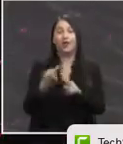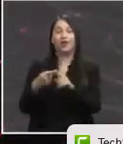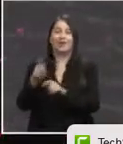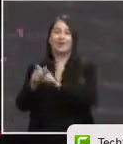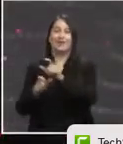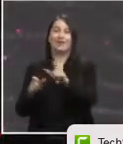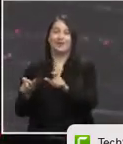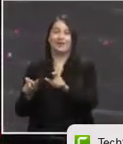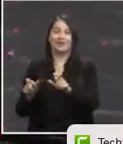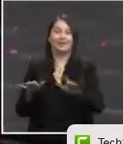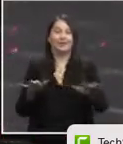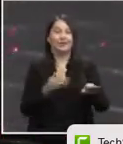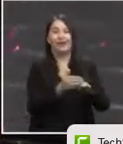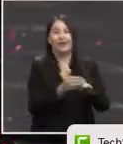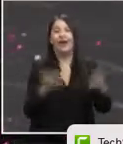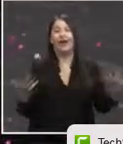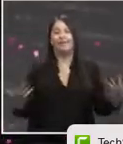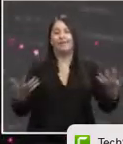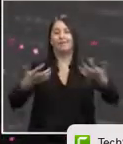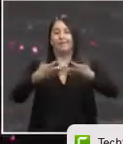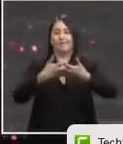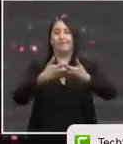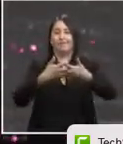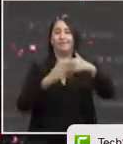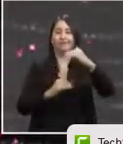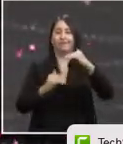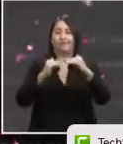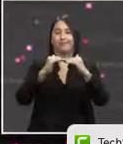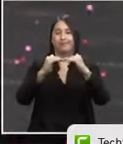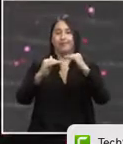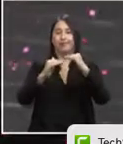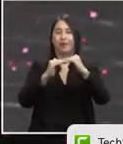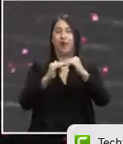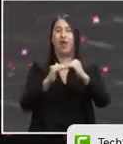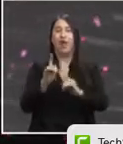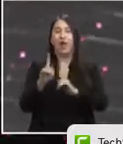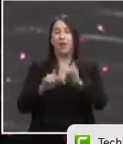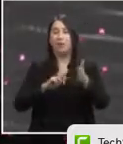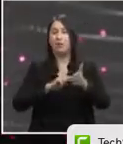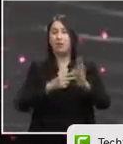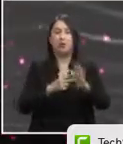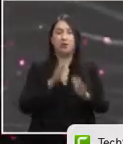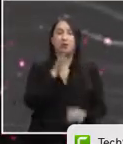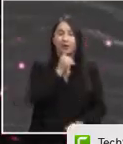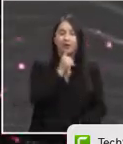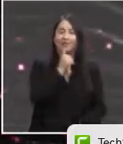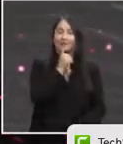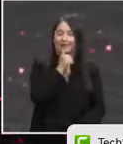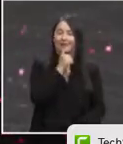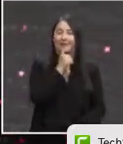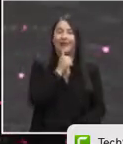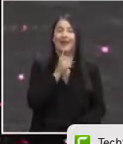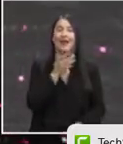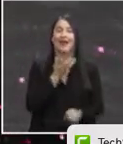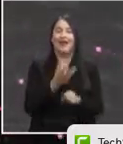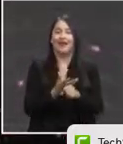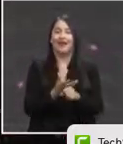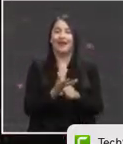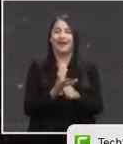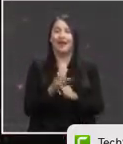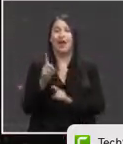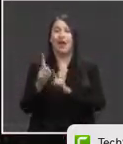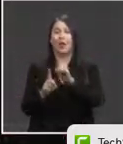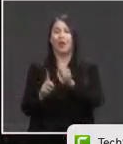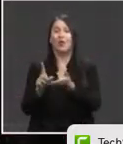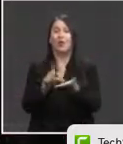población. Este proceso no está exento de problemas o de deficiencias de parte de los sectores